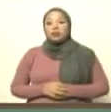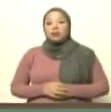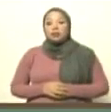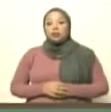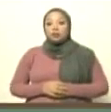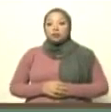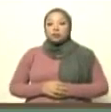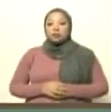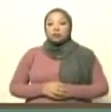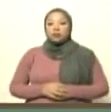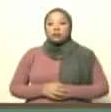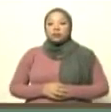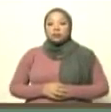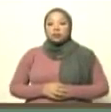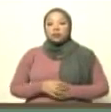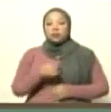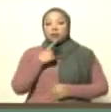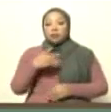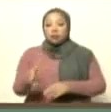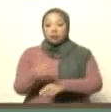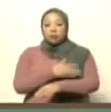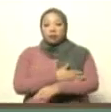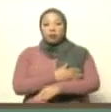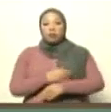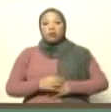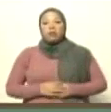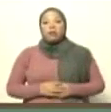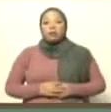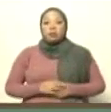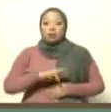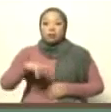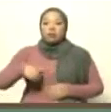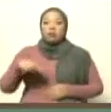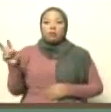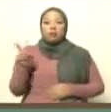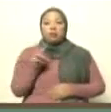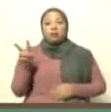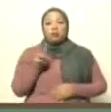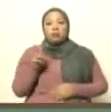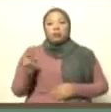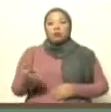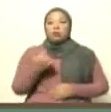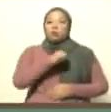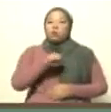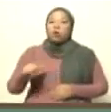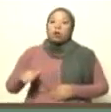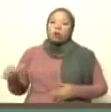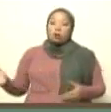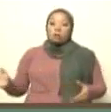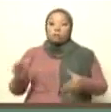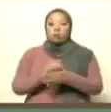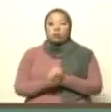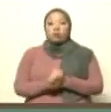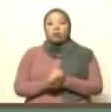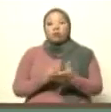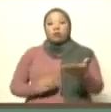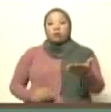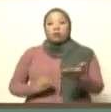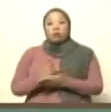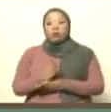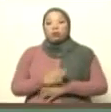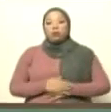del mundo decidan levantar su voz, que en Venezuela tendrán la solidaridad y el acompañamiento siempre como